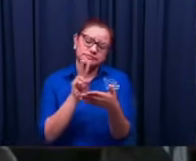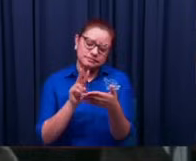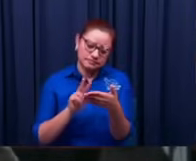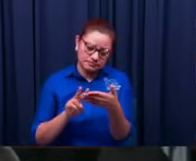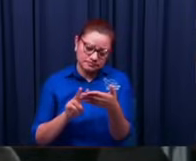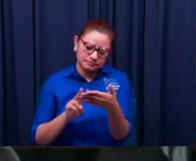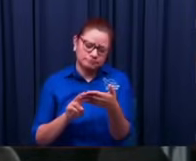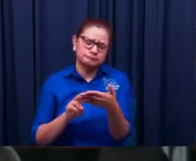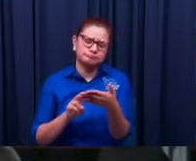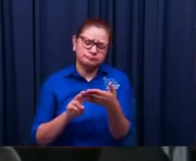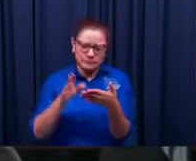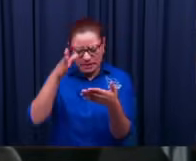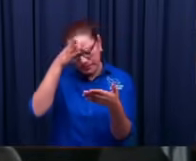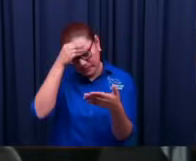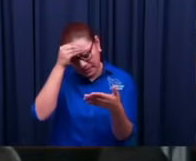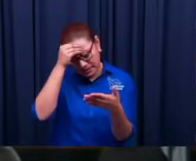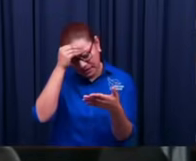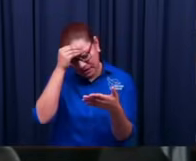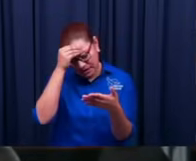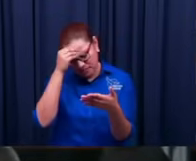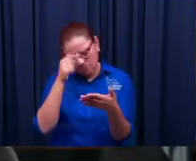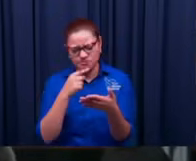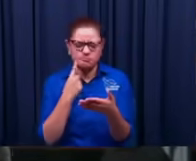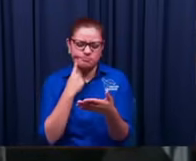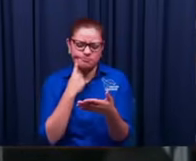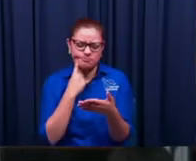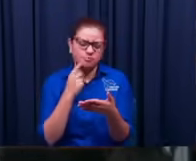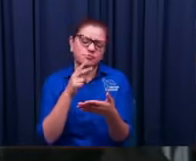lo aprendí, le daba vueltas,